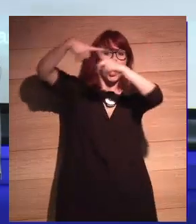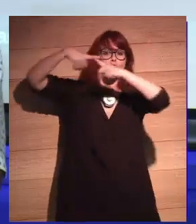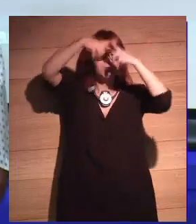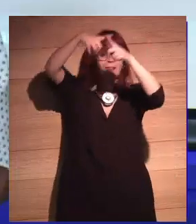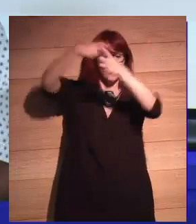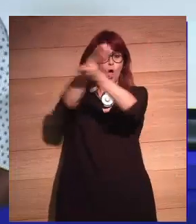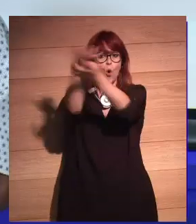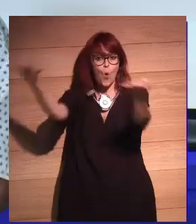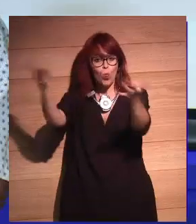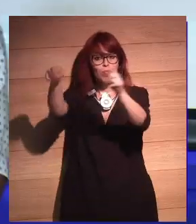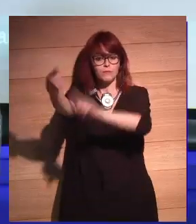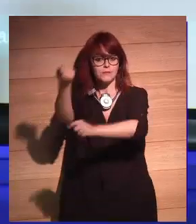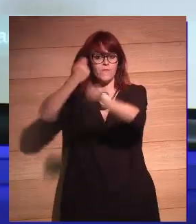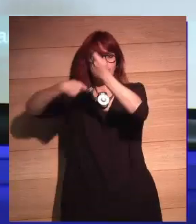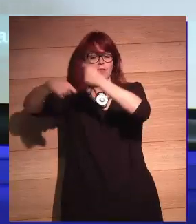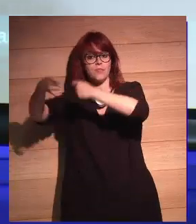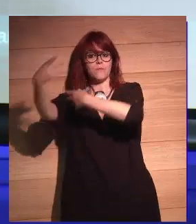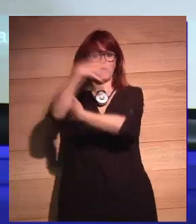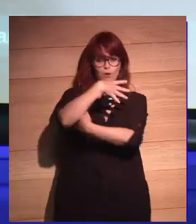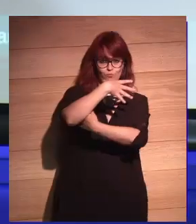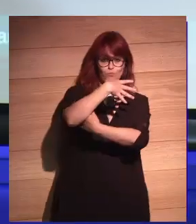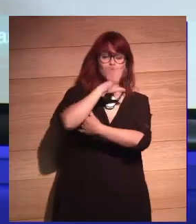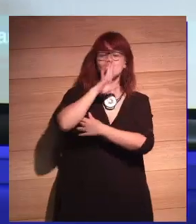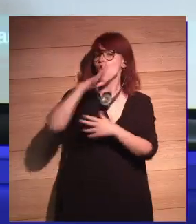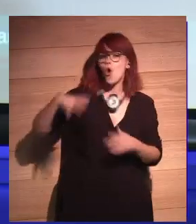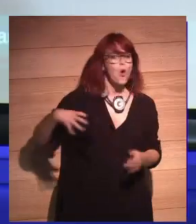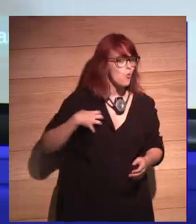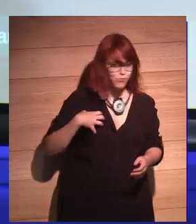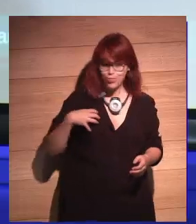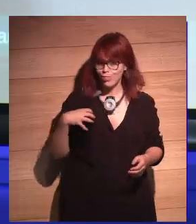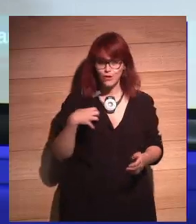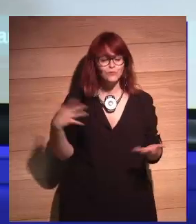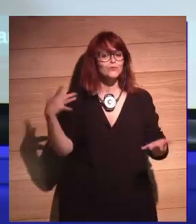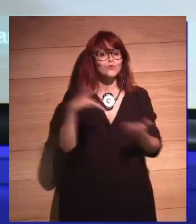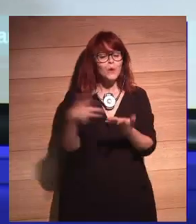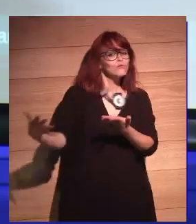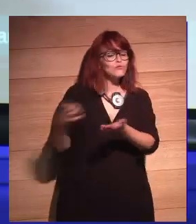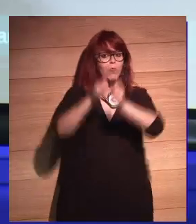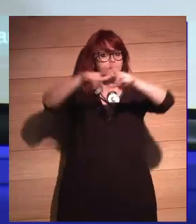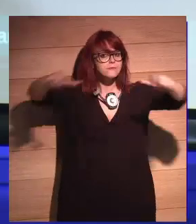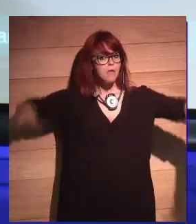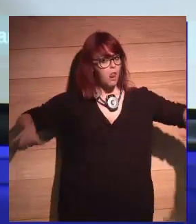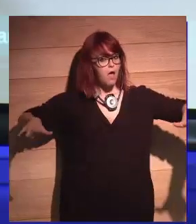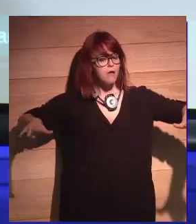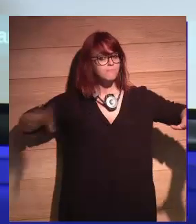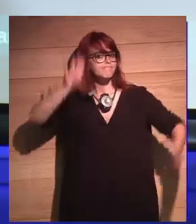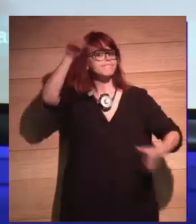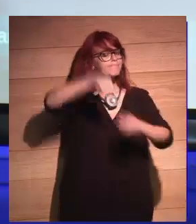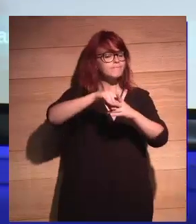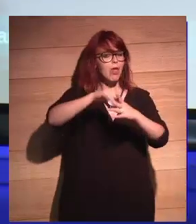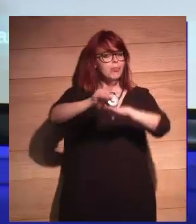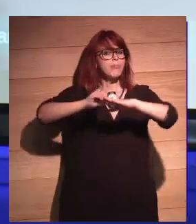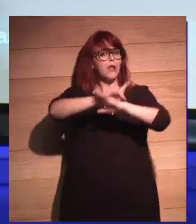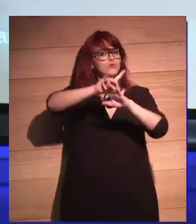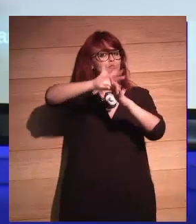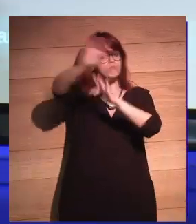otros y luego nos vuelven a enviar. Esto no puede pasar. Todo lo que pasa en esa sala, se queda en esa sala,